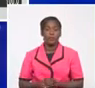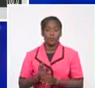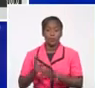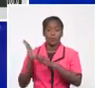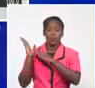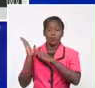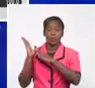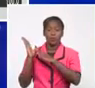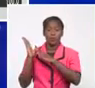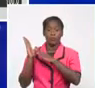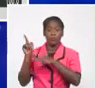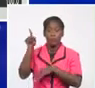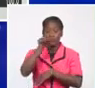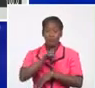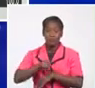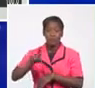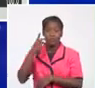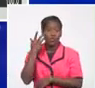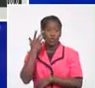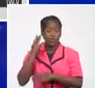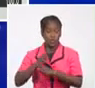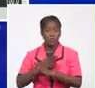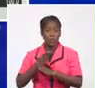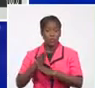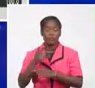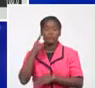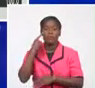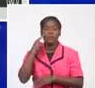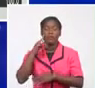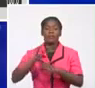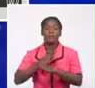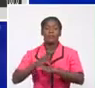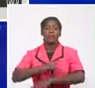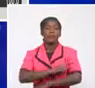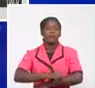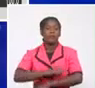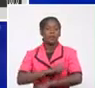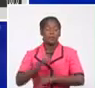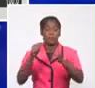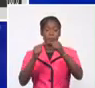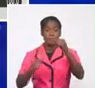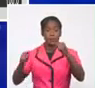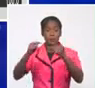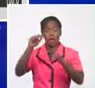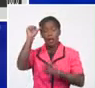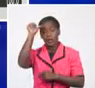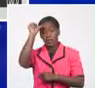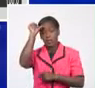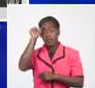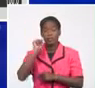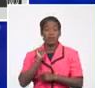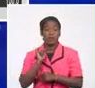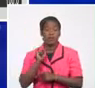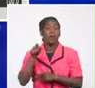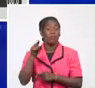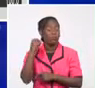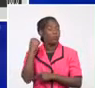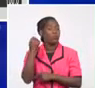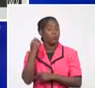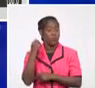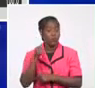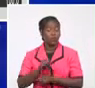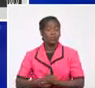COVID-19 por países. En primer lugar, se mantiene la India, que aporta en el día de ayer